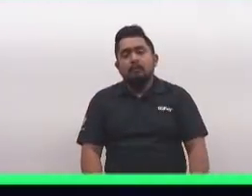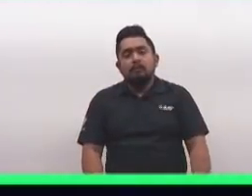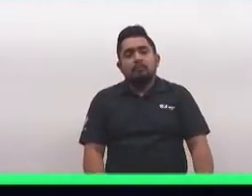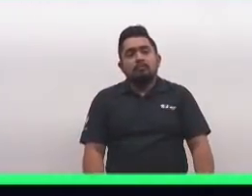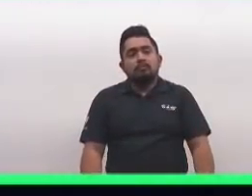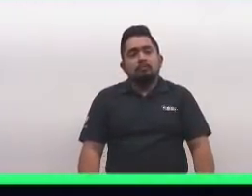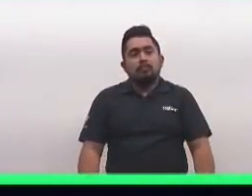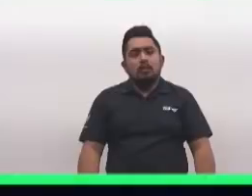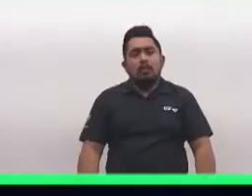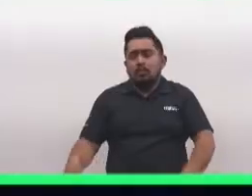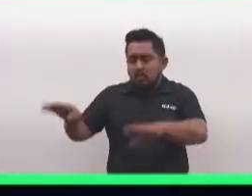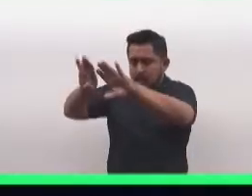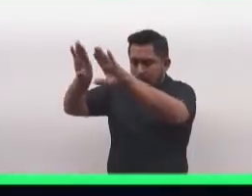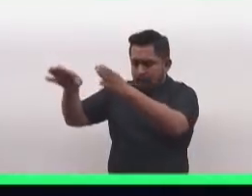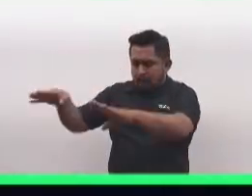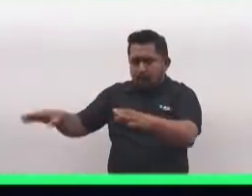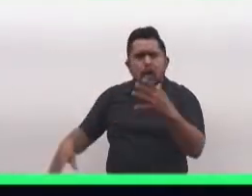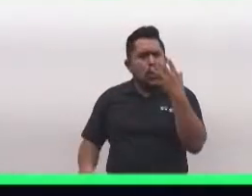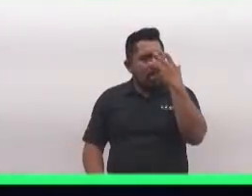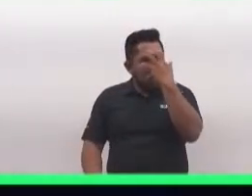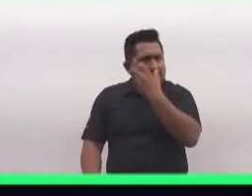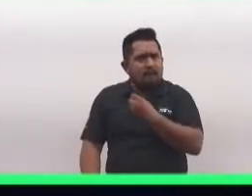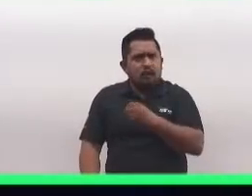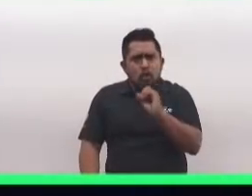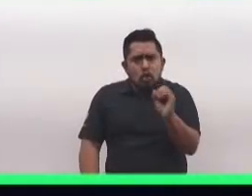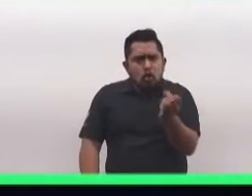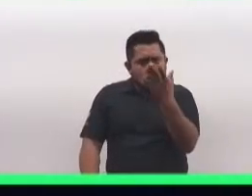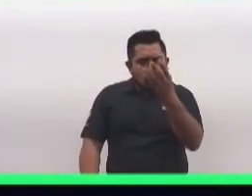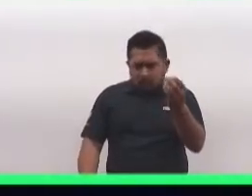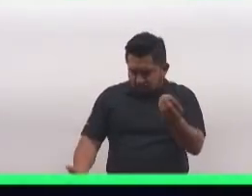bonito un carro modesto nuevo